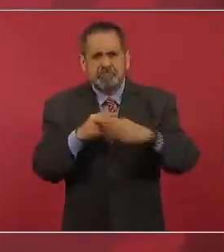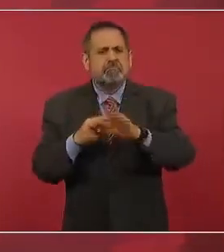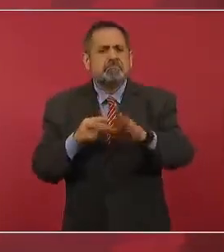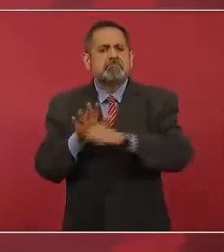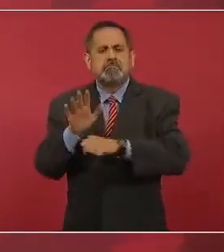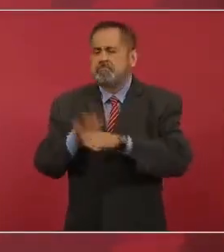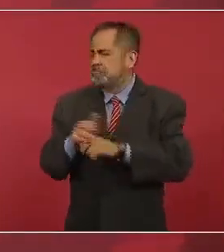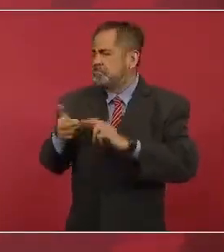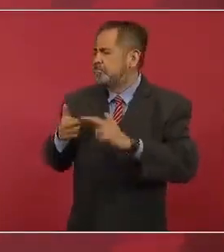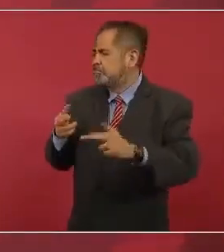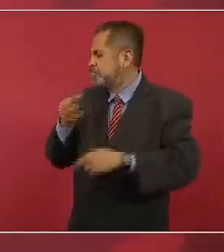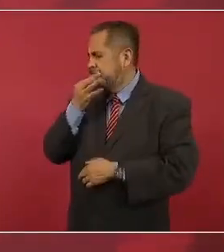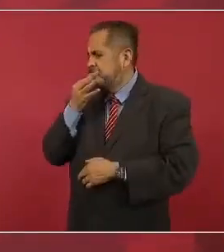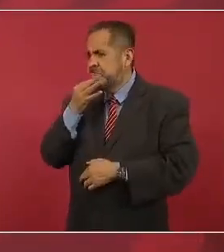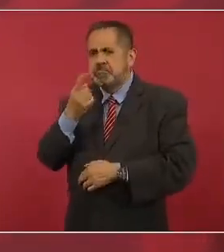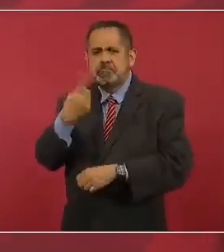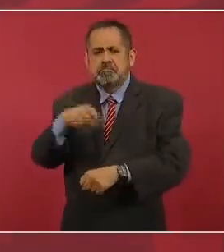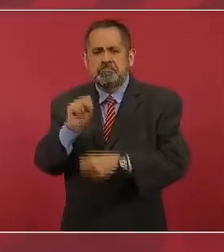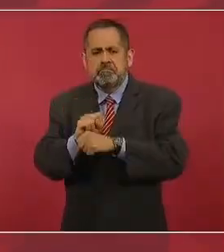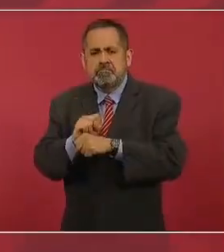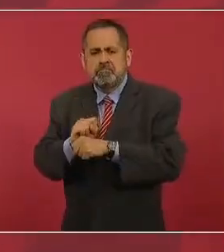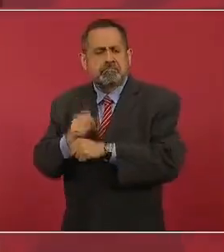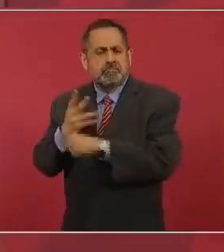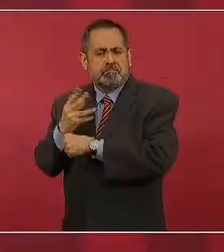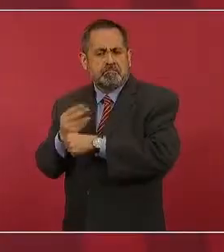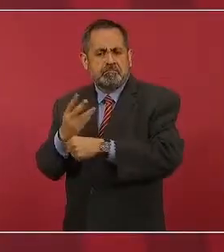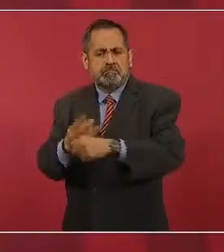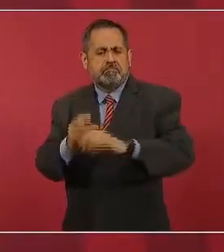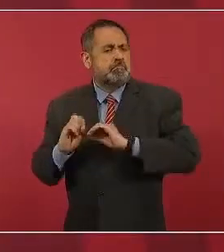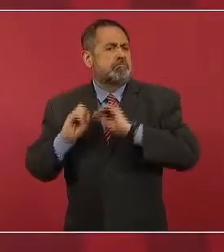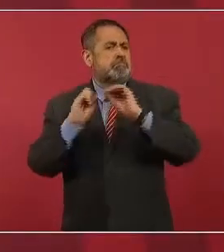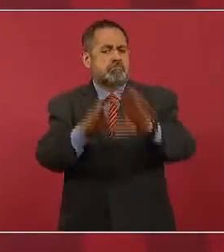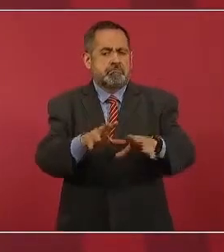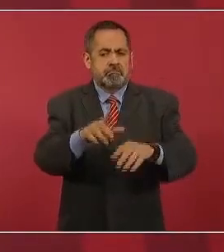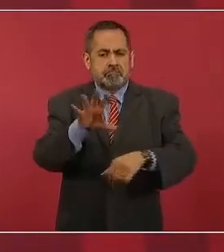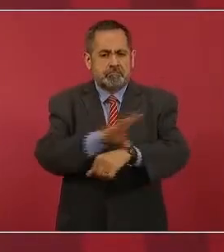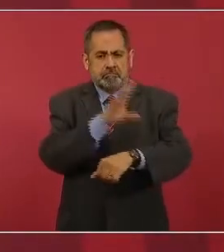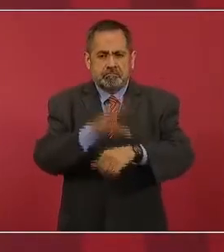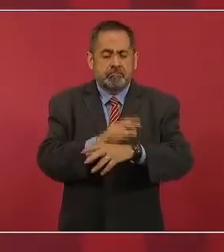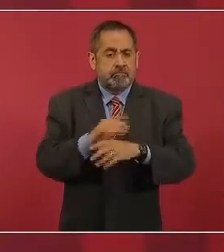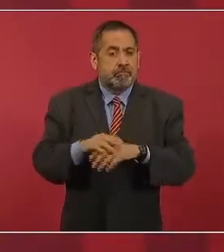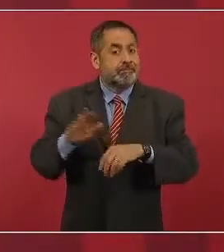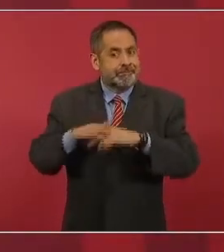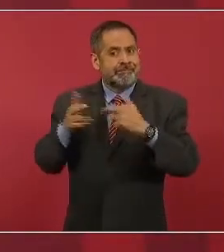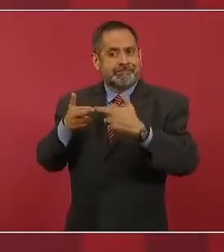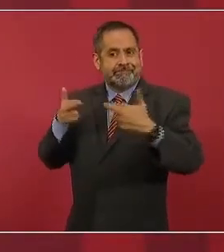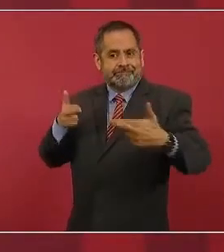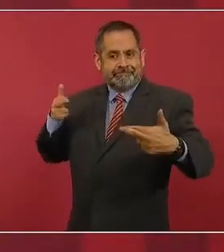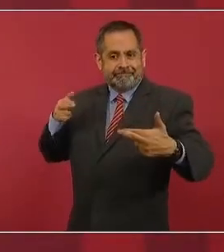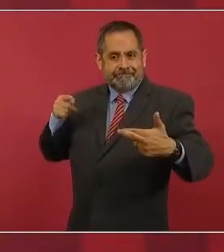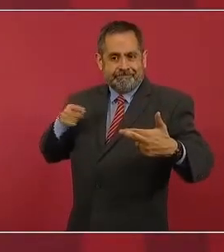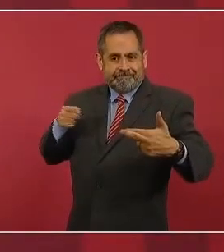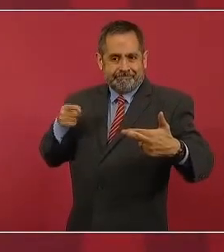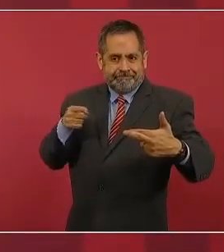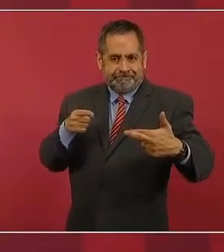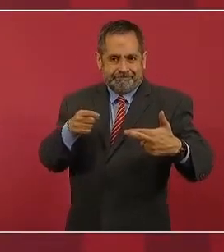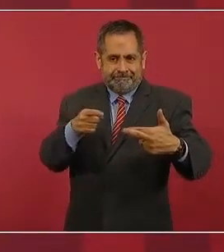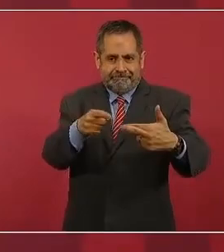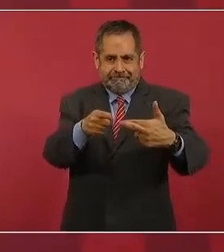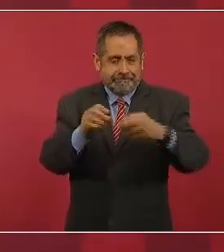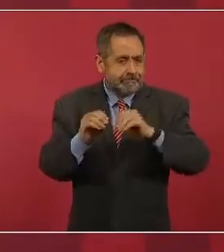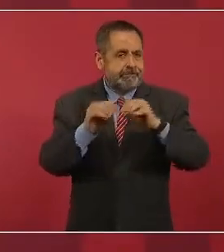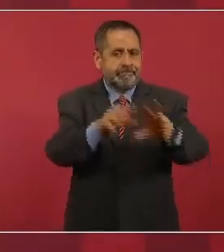lo resolvimos en una semana, en menos, porque echamos a andar las